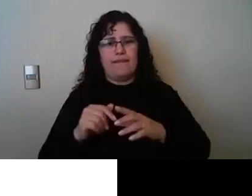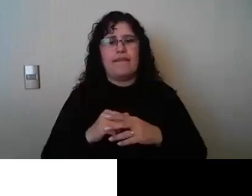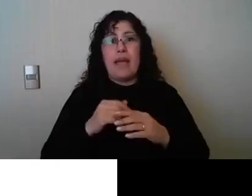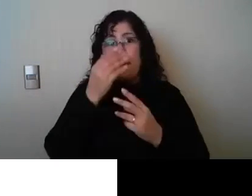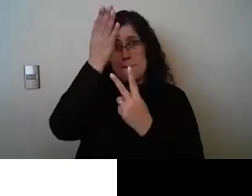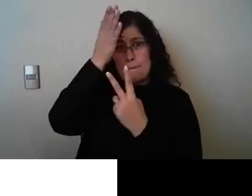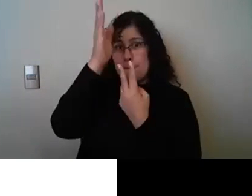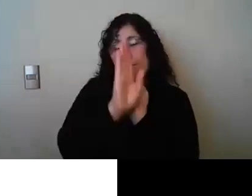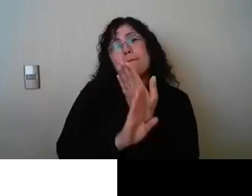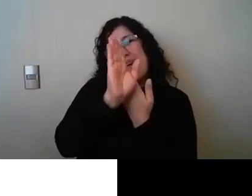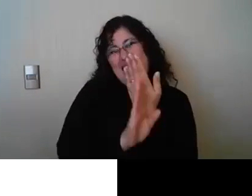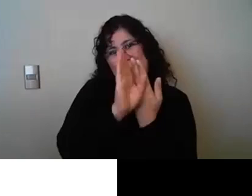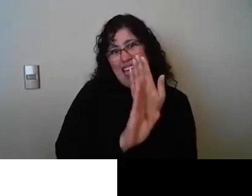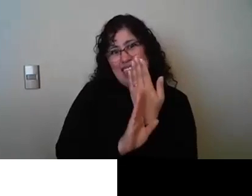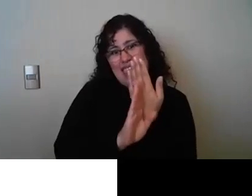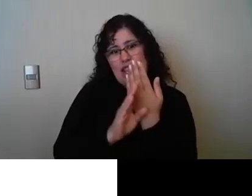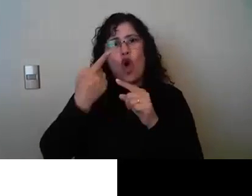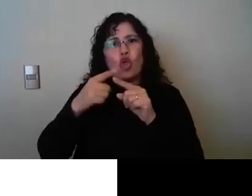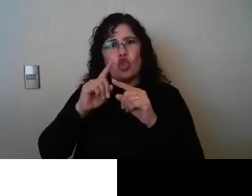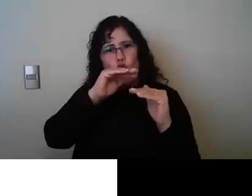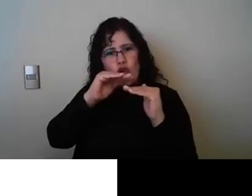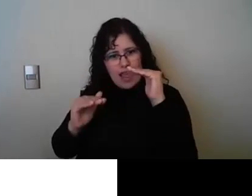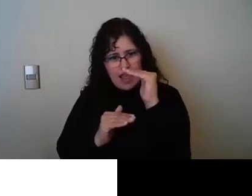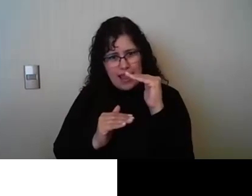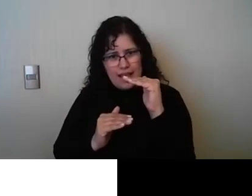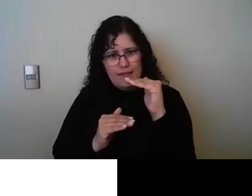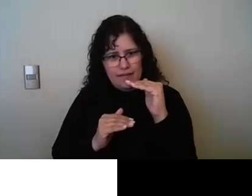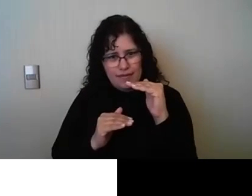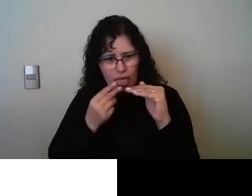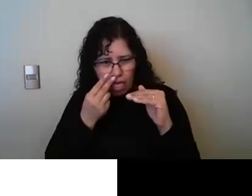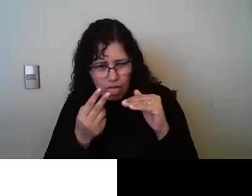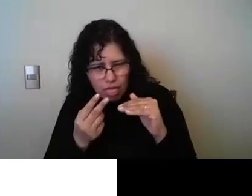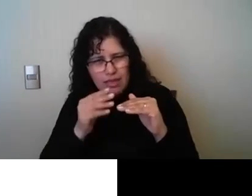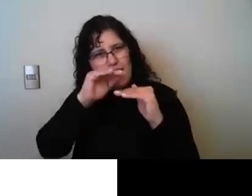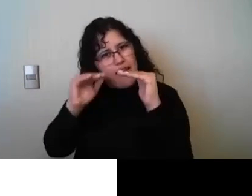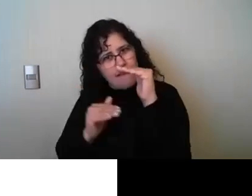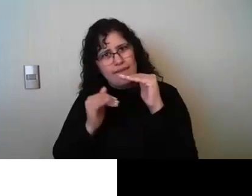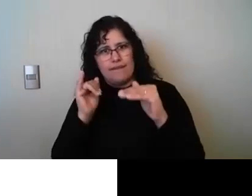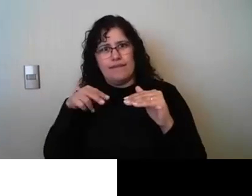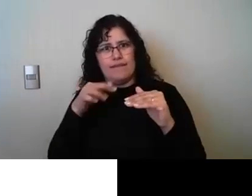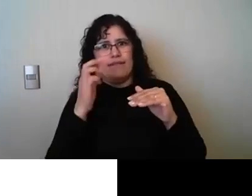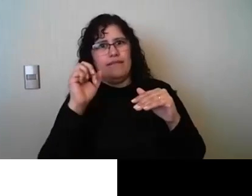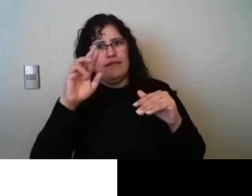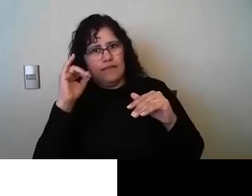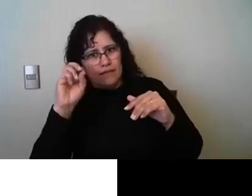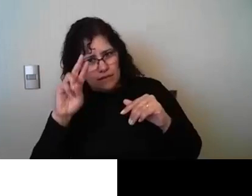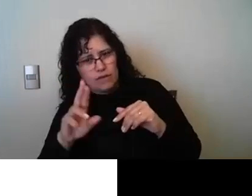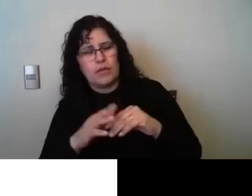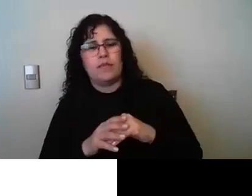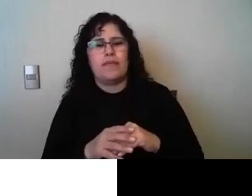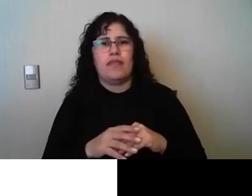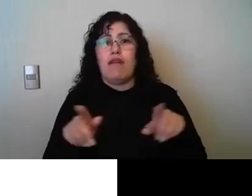medial y uno inferior. Si lo leen en la literatura, van a encontrar uno